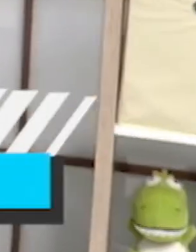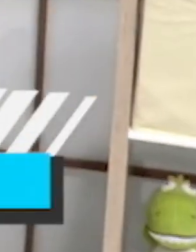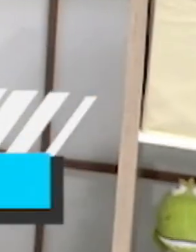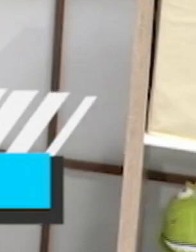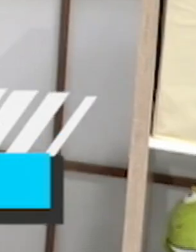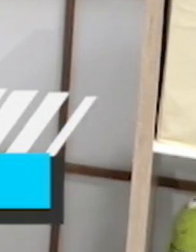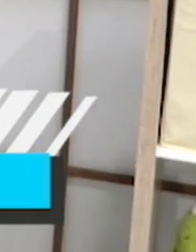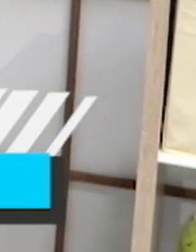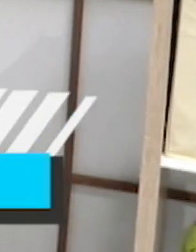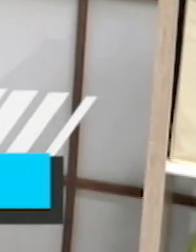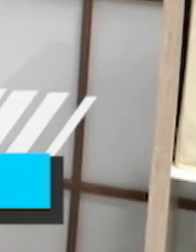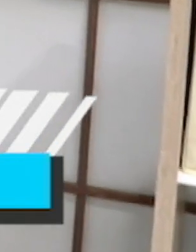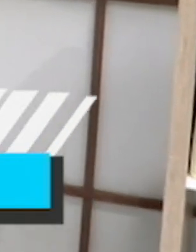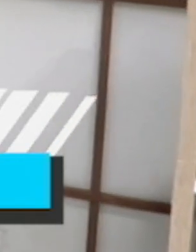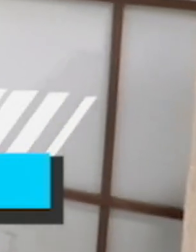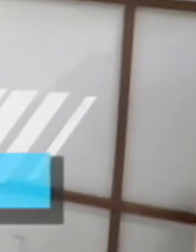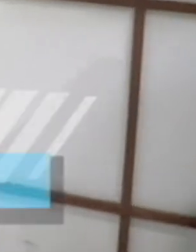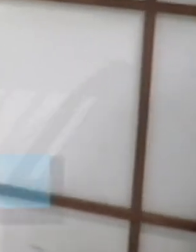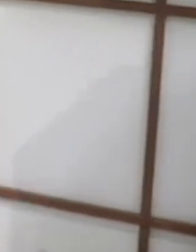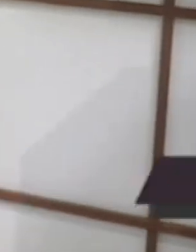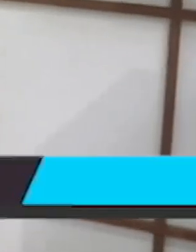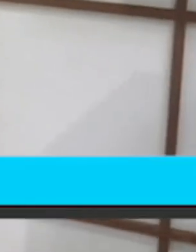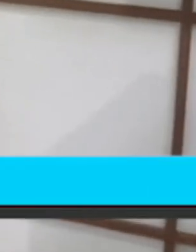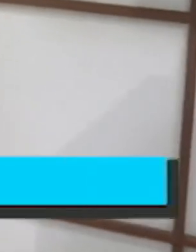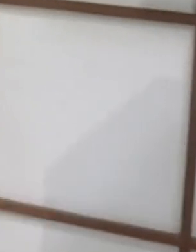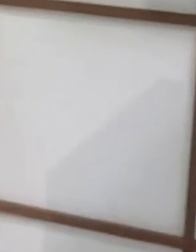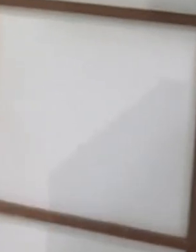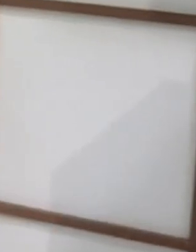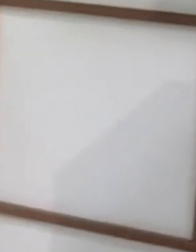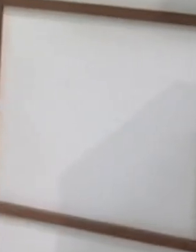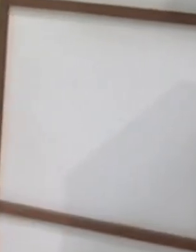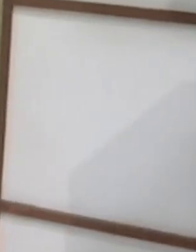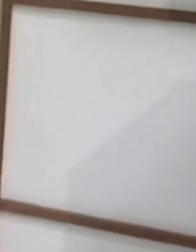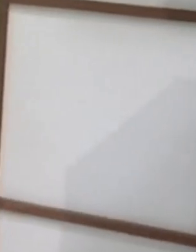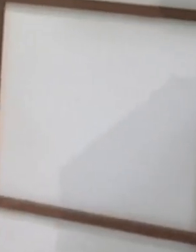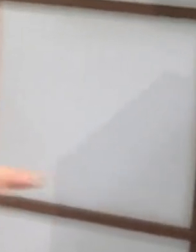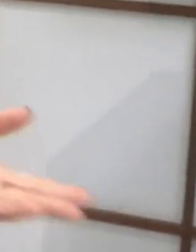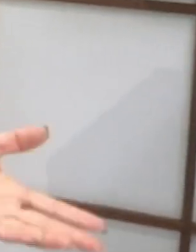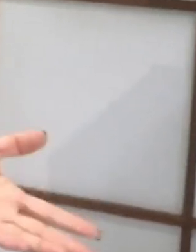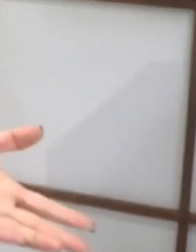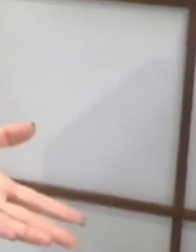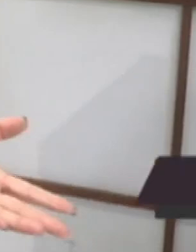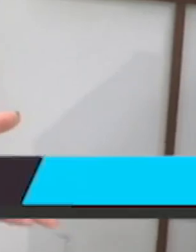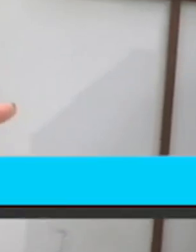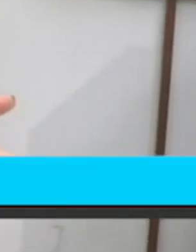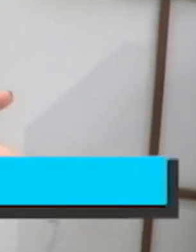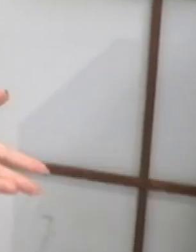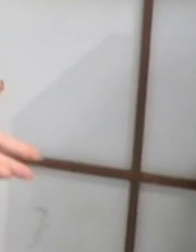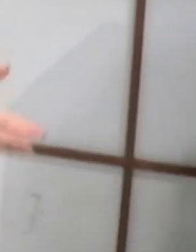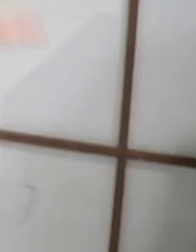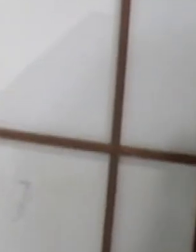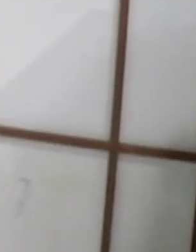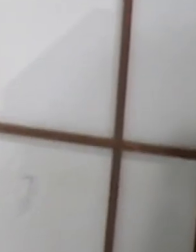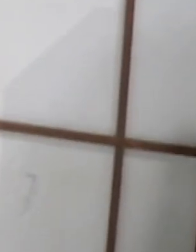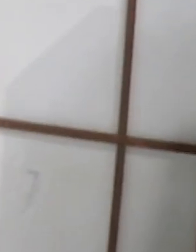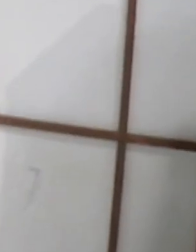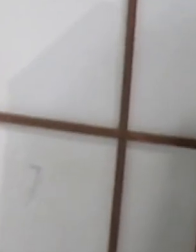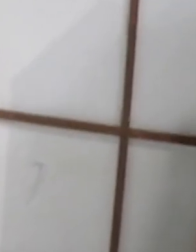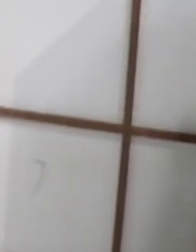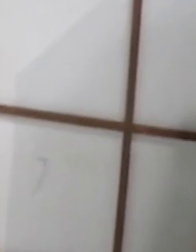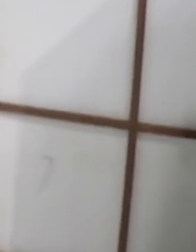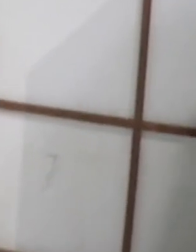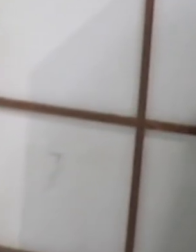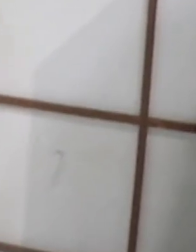estamos de lunes a viernes de 8 a 9 de la mañana. Aquí por 13 Costa Rica Televisión. Y nuestro número de WhatsApp es